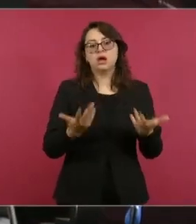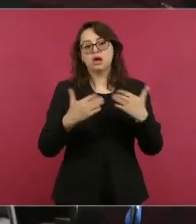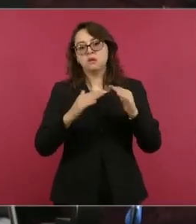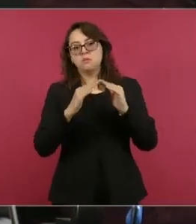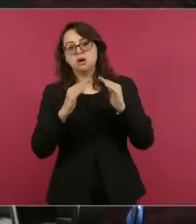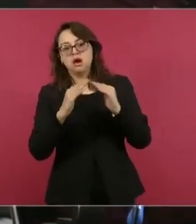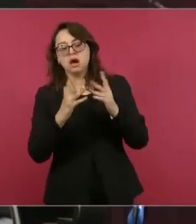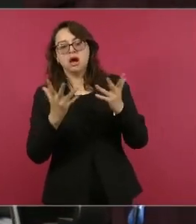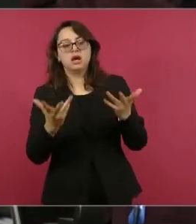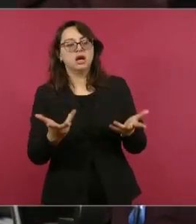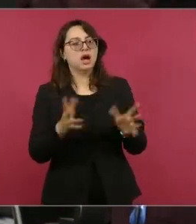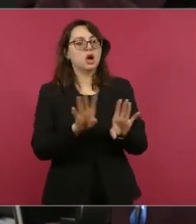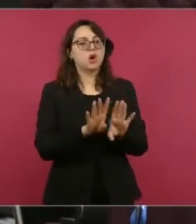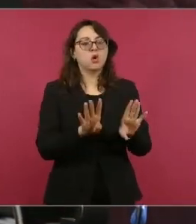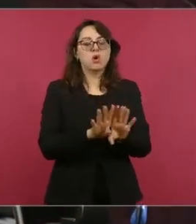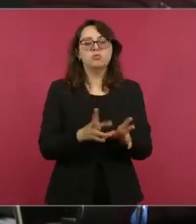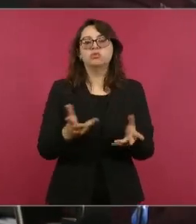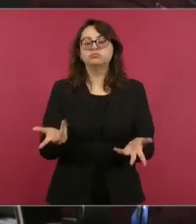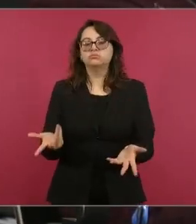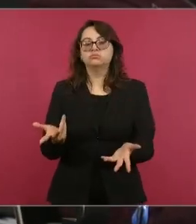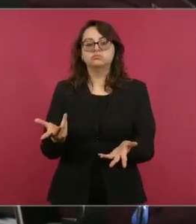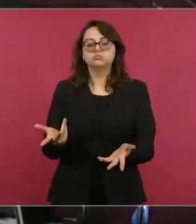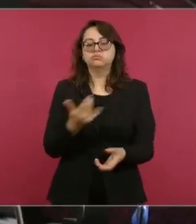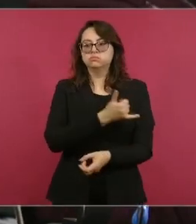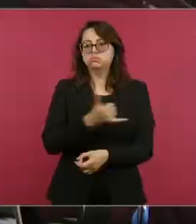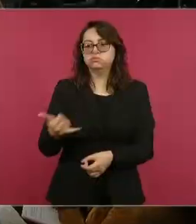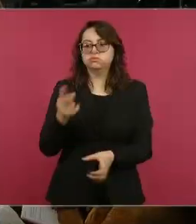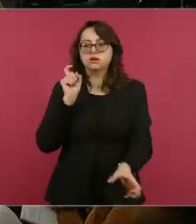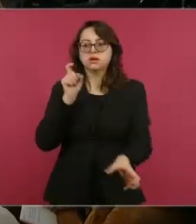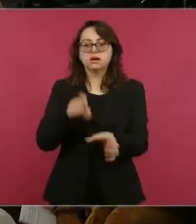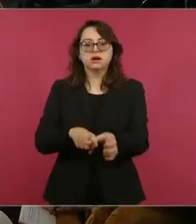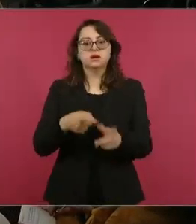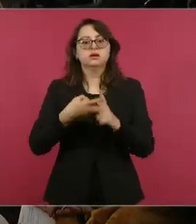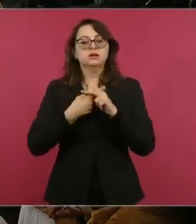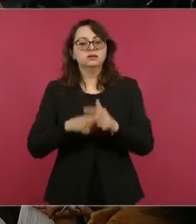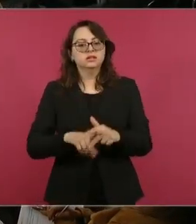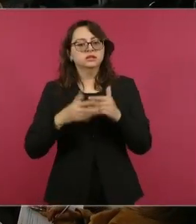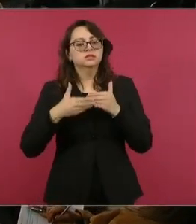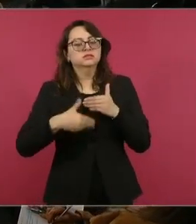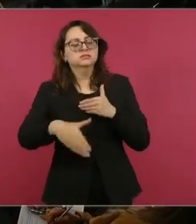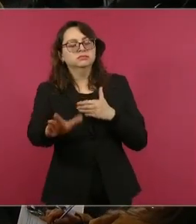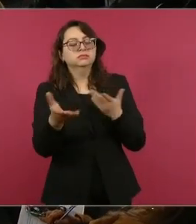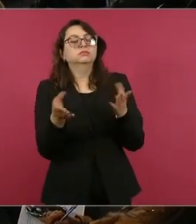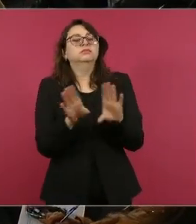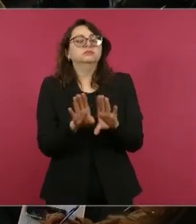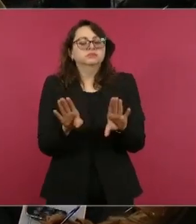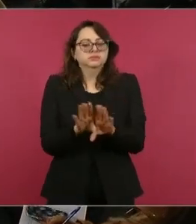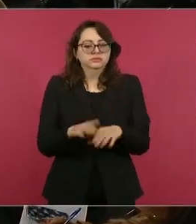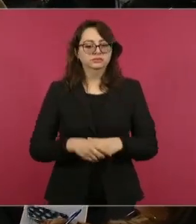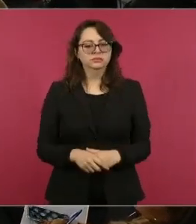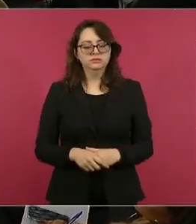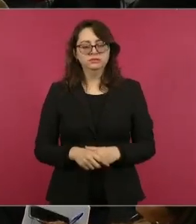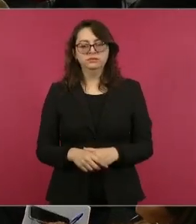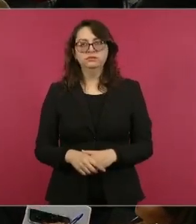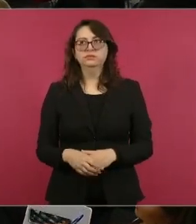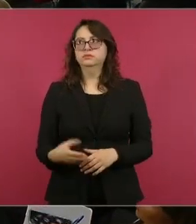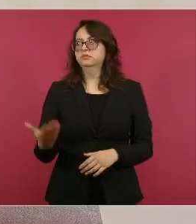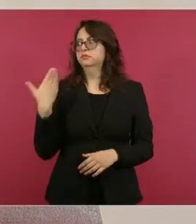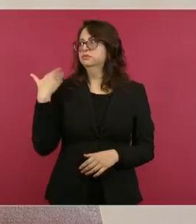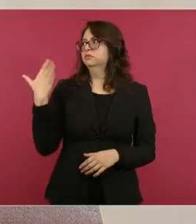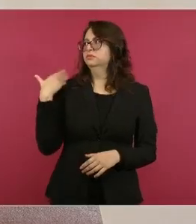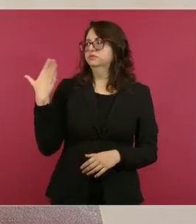este acceso, pero ¿cómo funcionaría? Esa sería mi pregunta. Gracias. Pues vamos a pedirle, estuvo aquí el director del Infonavit,